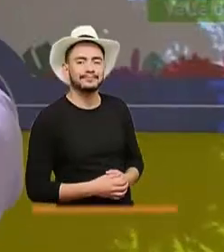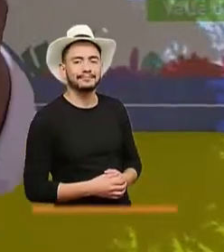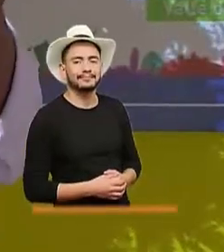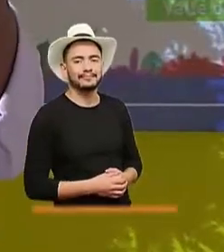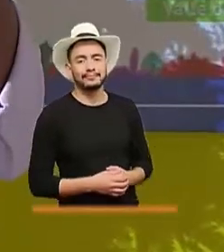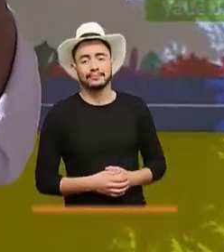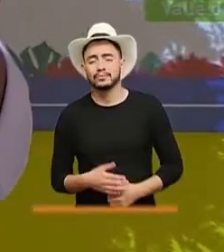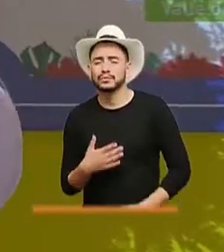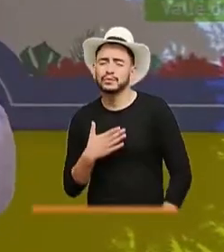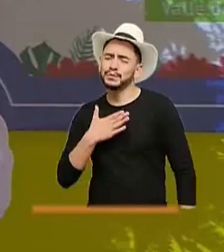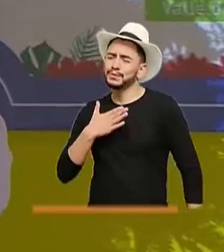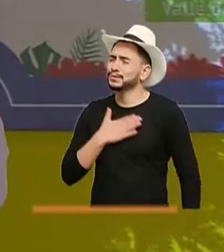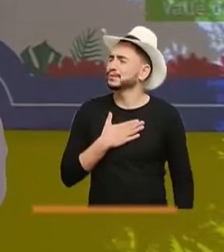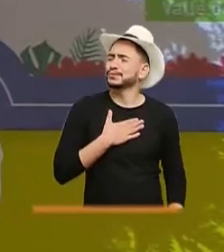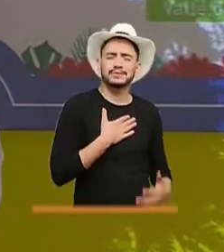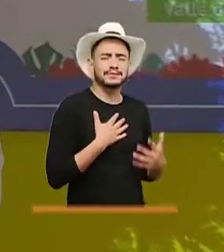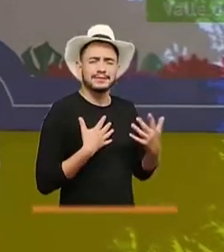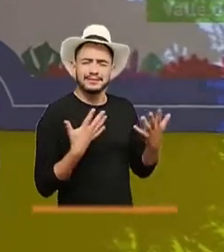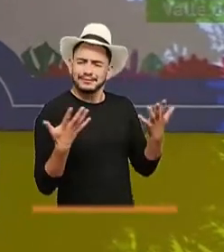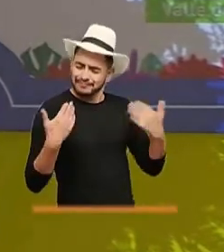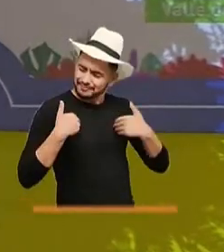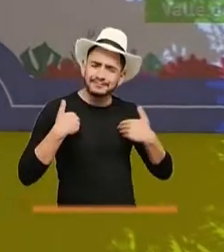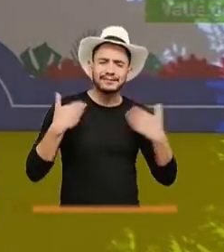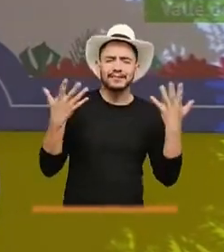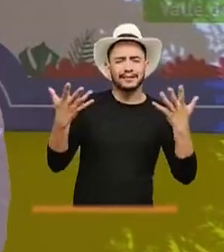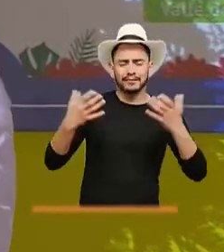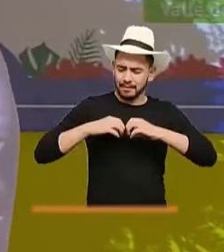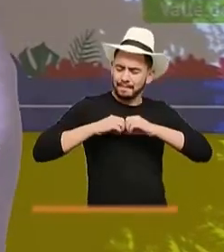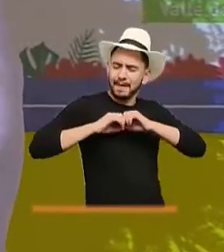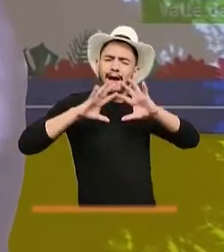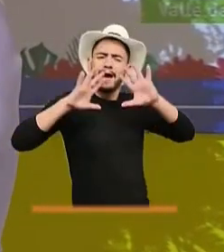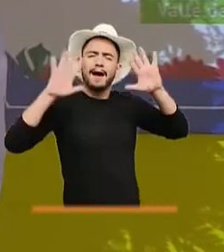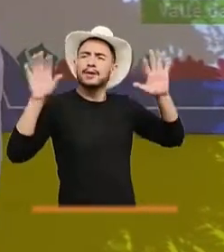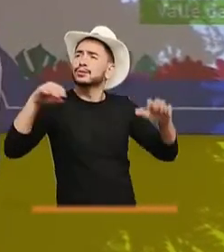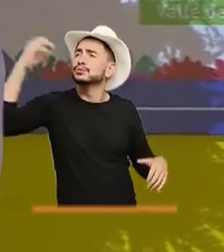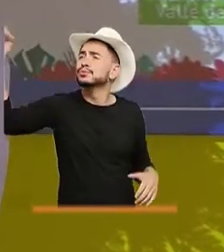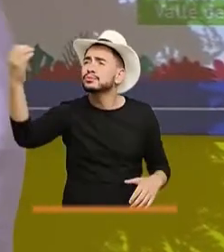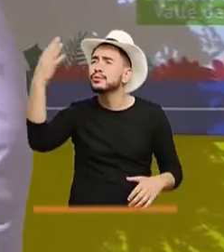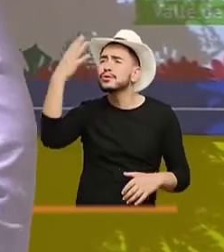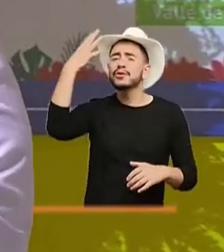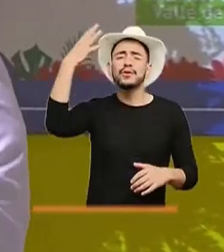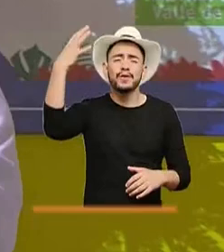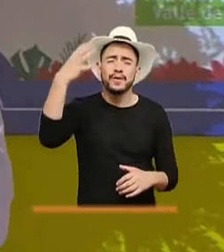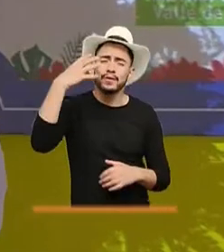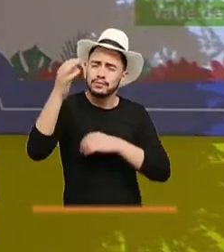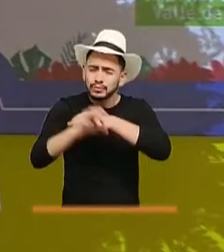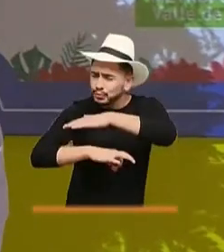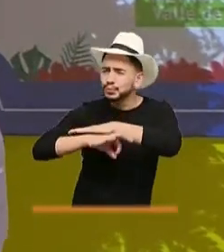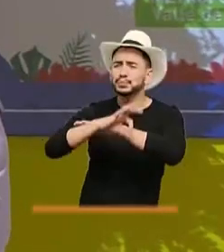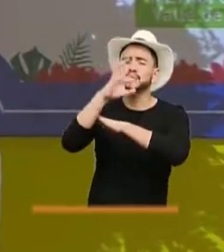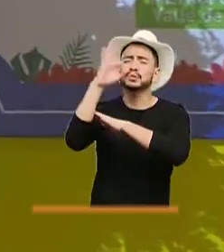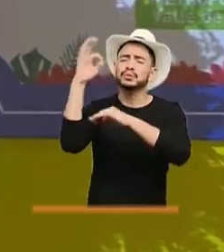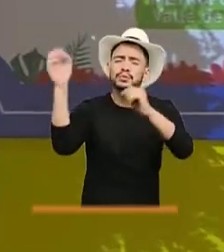prefiero ser el sol que alumbra por la mañana pa' despertarte,